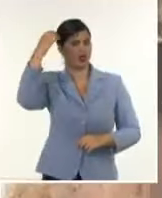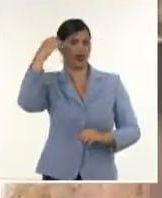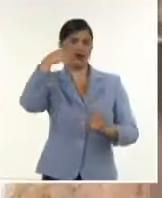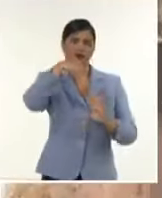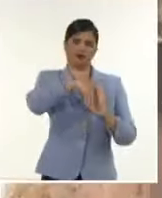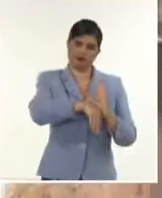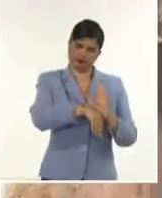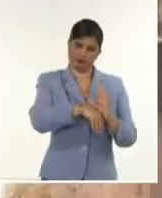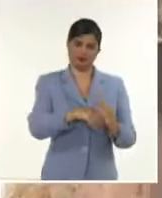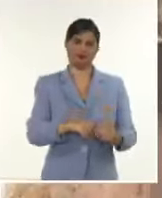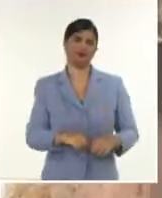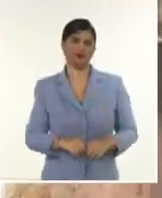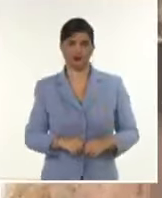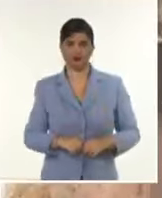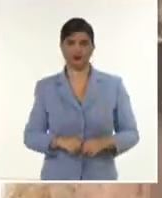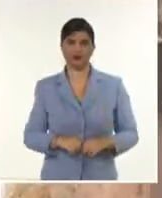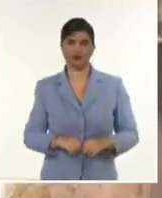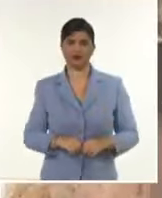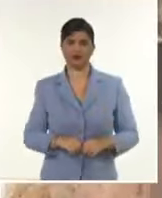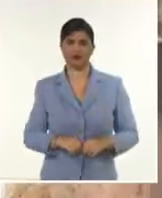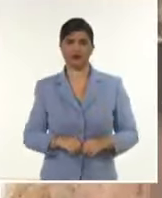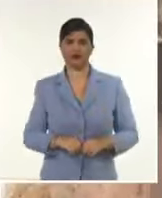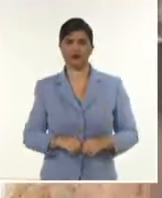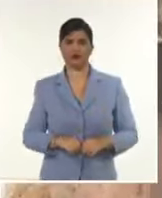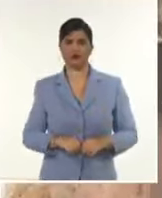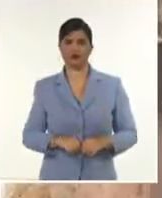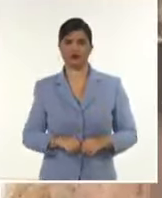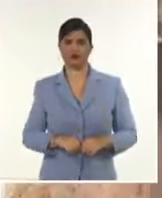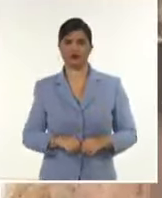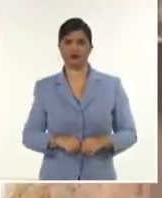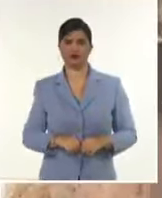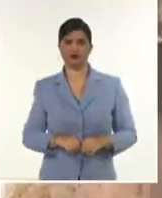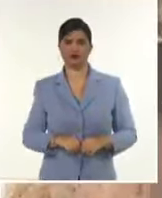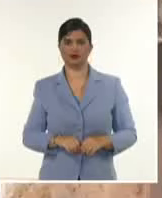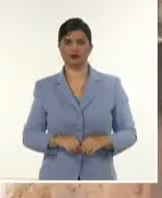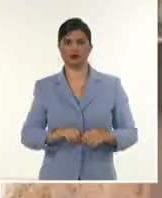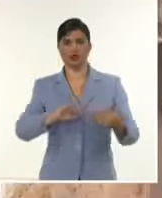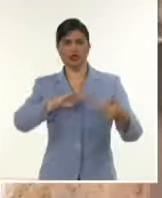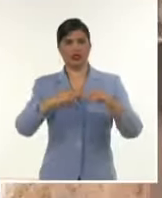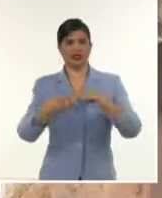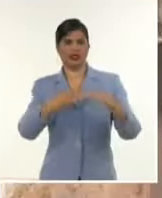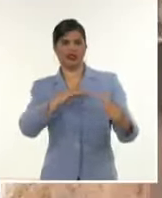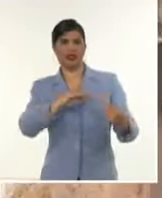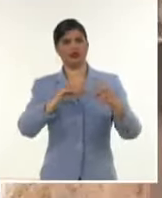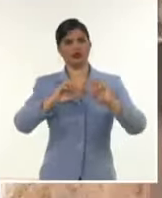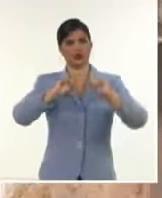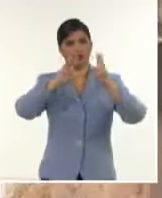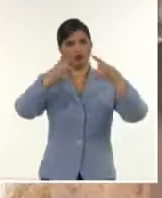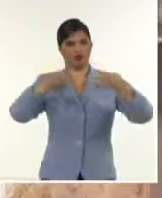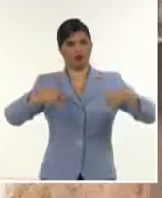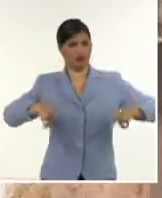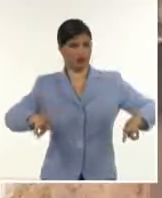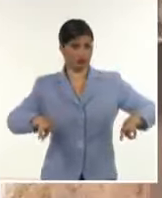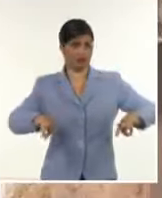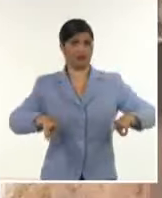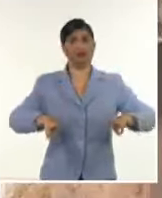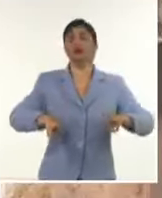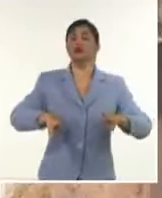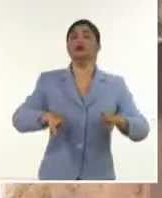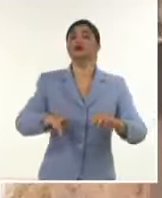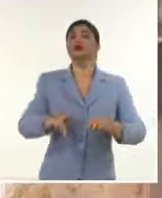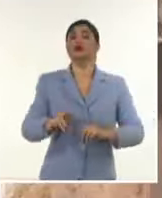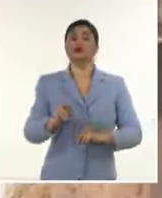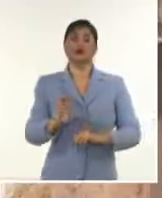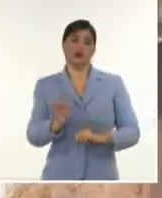El debate en redes sociales, como la batalla hoy por los símbolos está también en las redes sociales para intentar, digamos, de